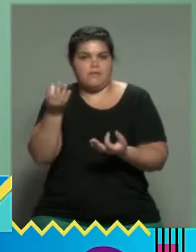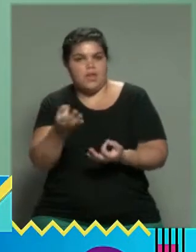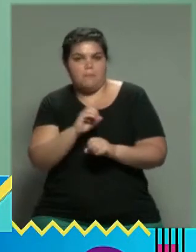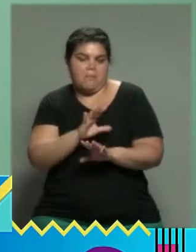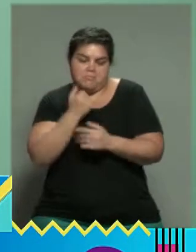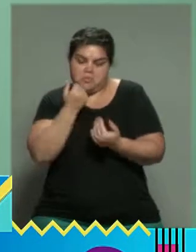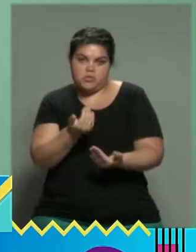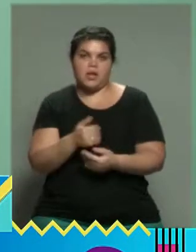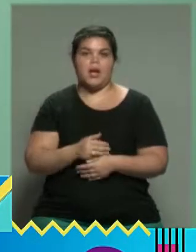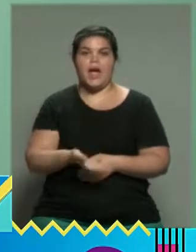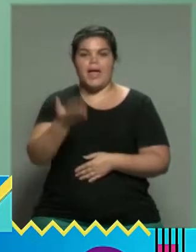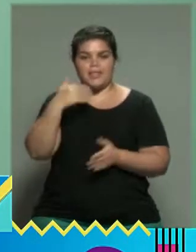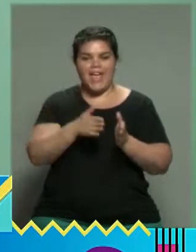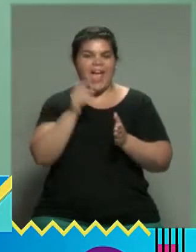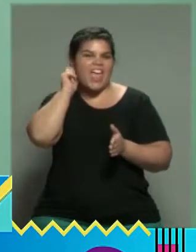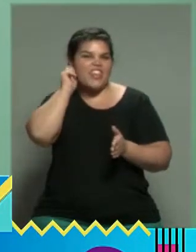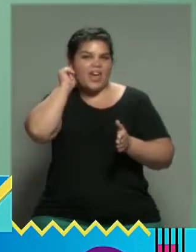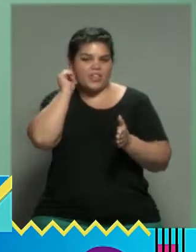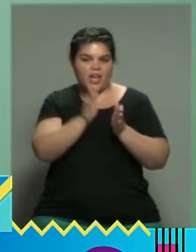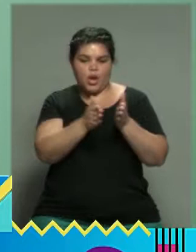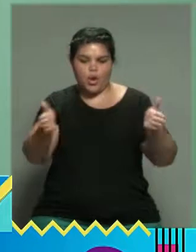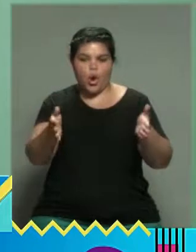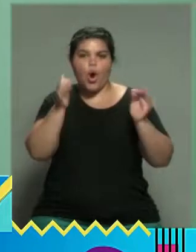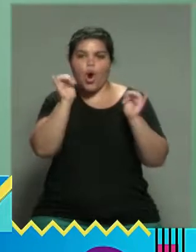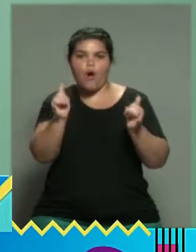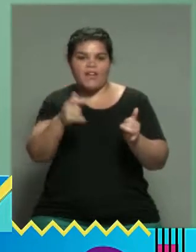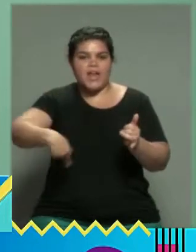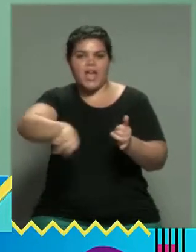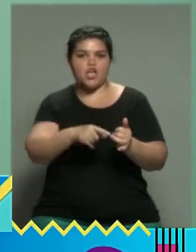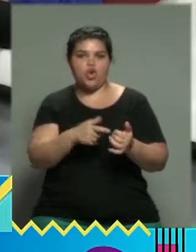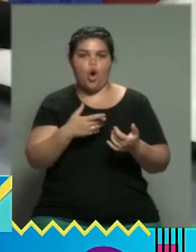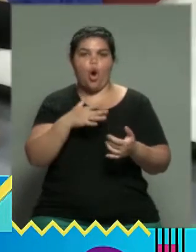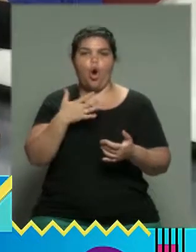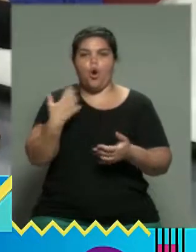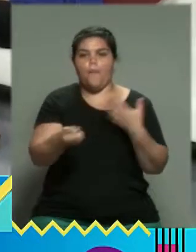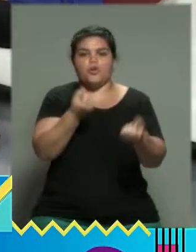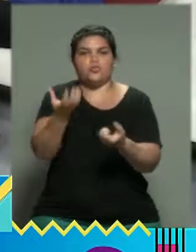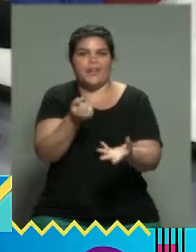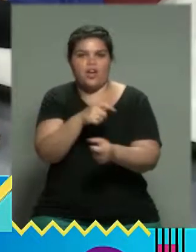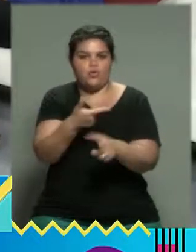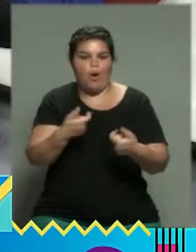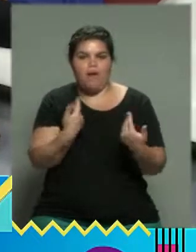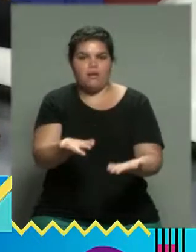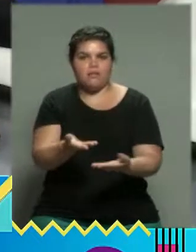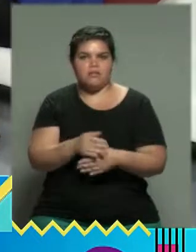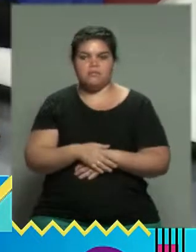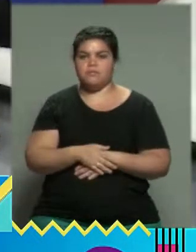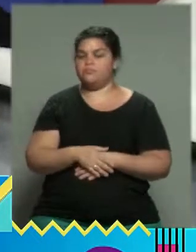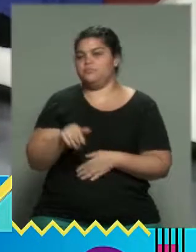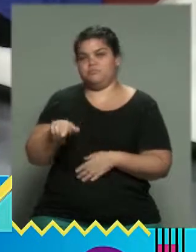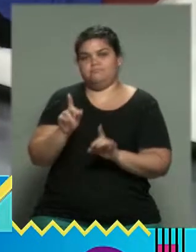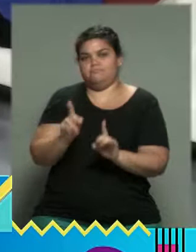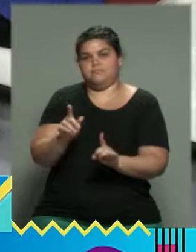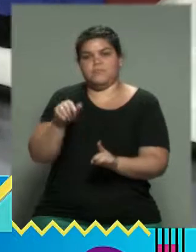generación perdida de muchos chicos que no tuvieron las oportunidades. Bueno, eso se empieza a marcar, inclusive ahí sí